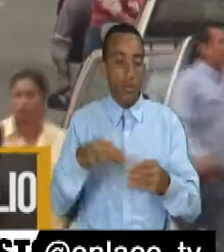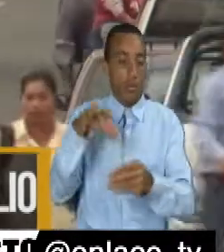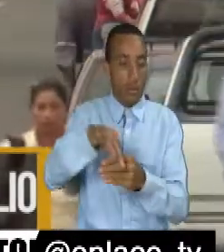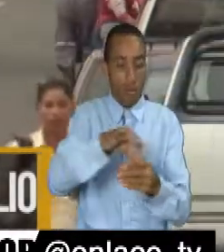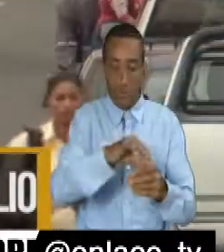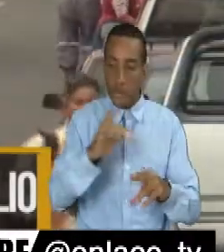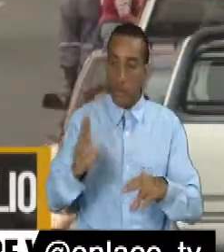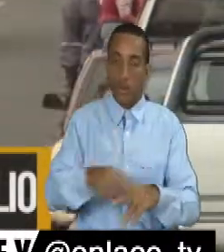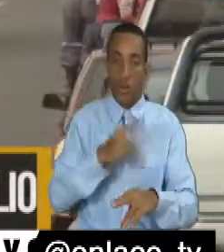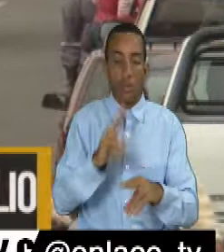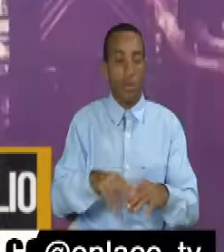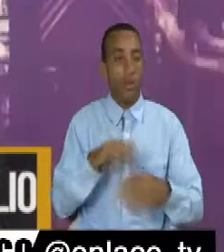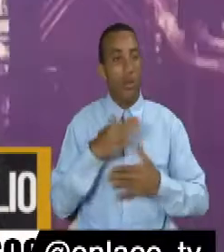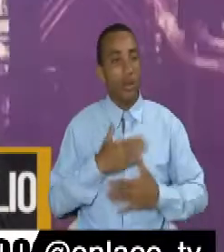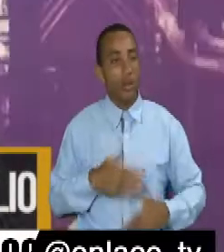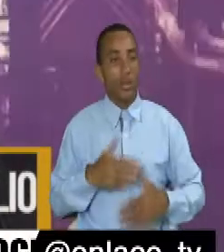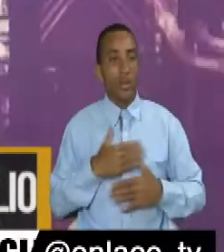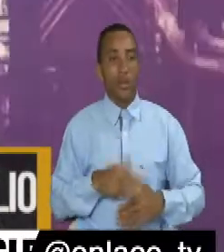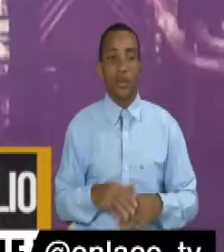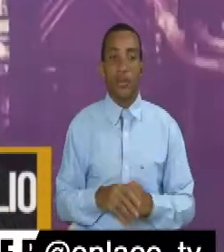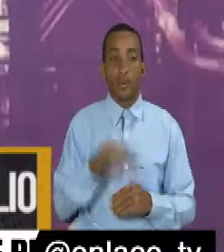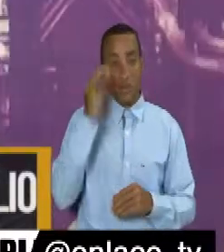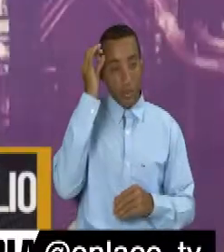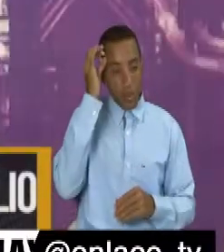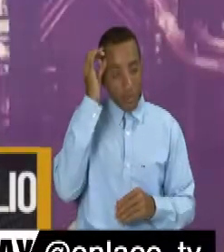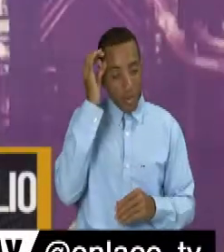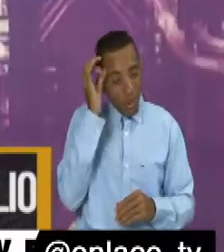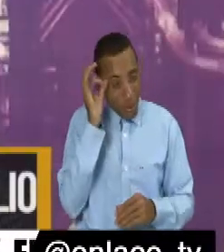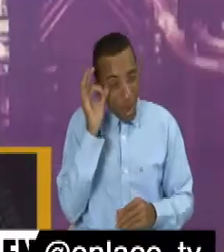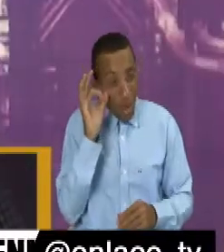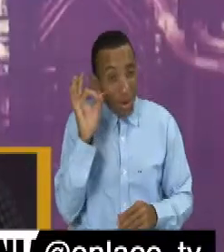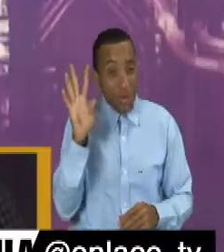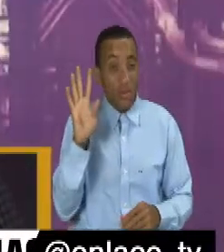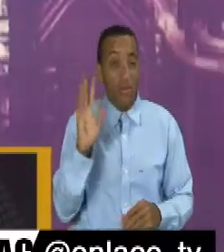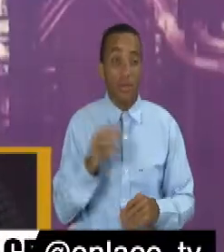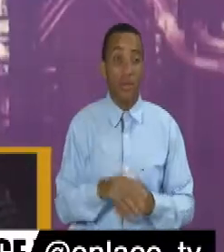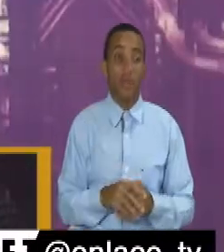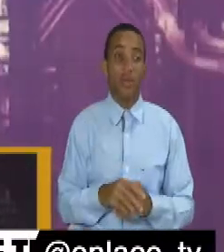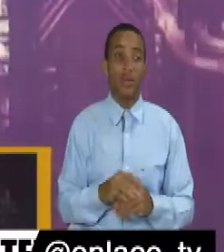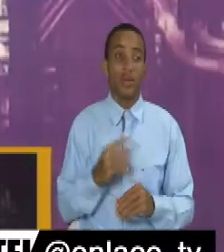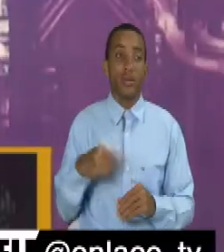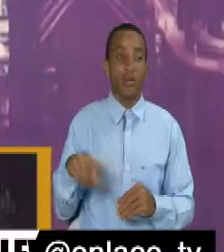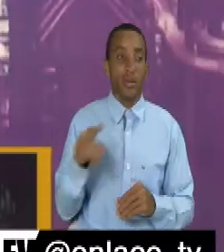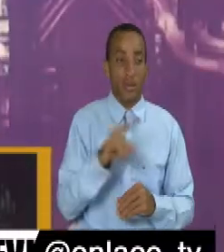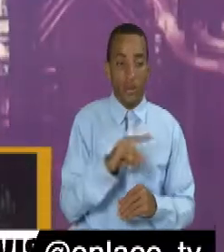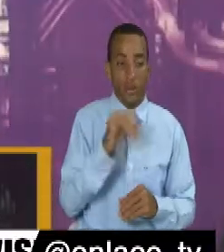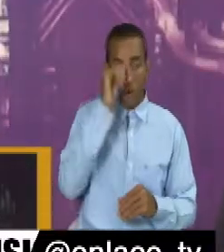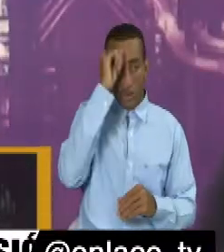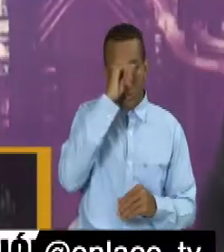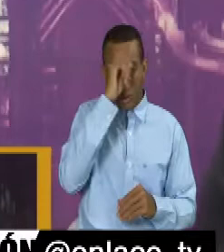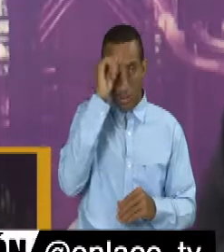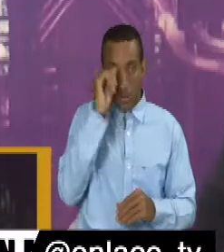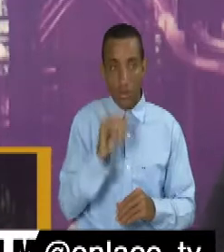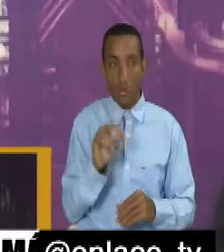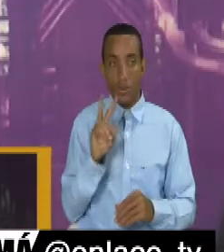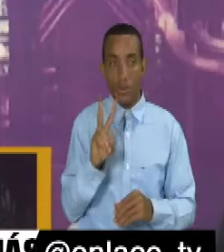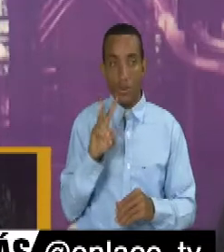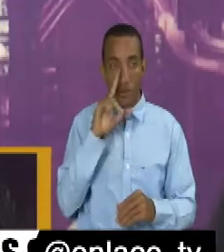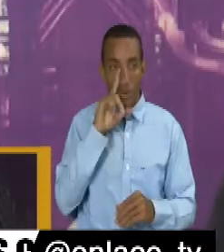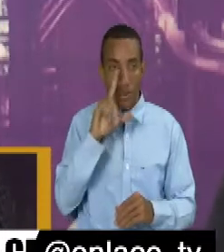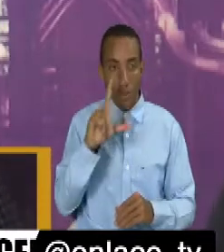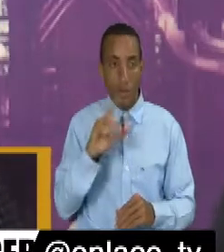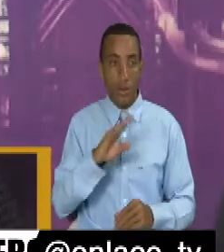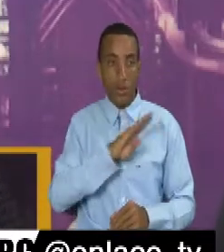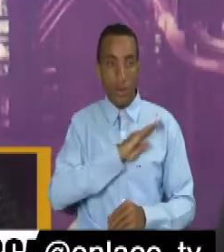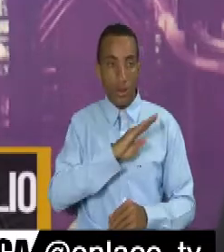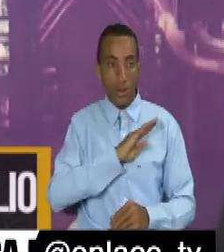ciudad. Estamos hablando de posibles riesgos. Realmente los riesgos los sabremos el domingo 2 de julio y el alcalde no va a